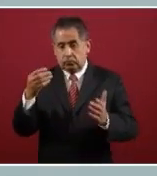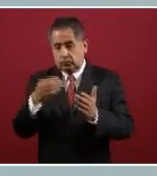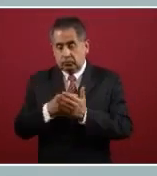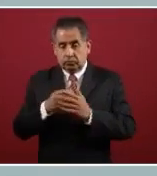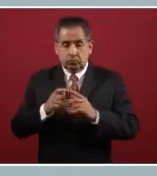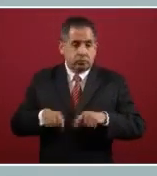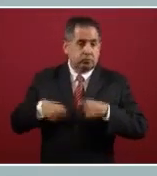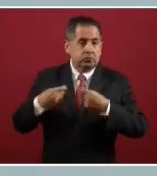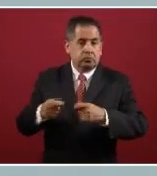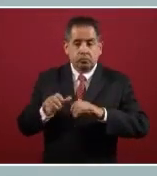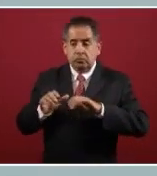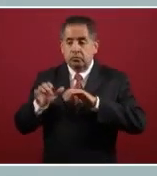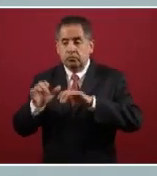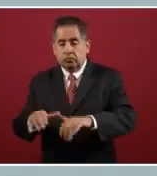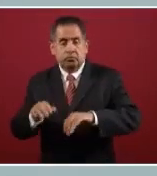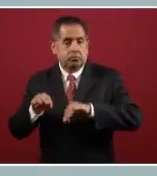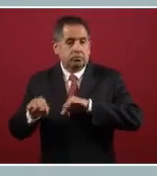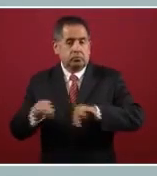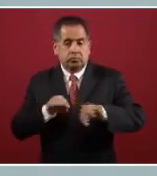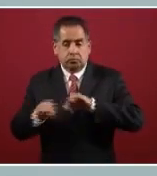400,000 empleos.